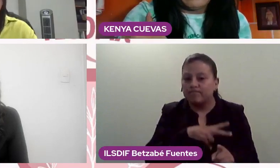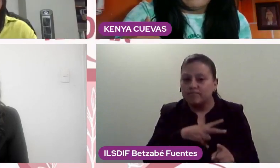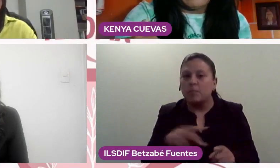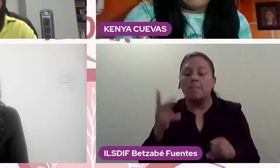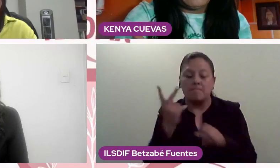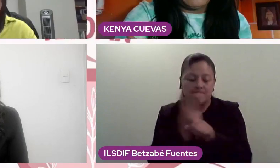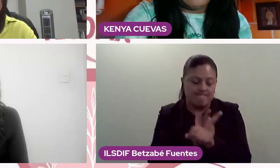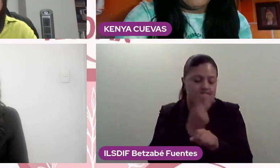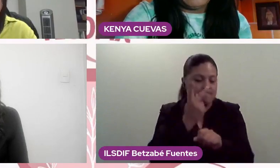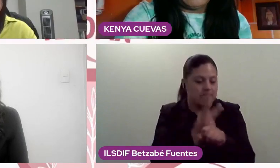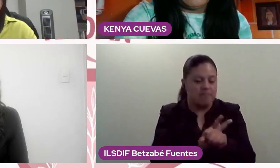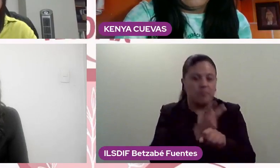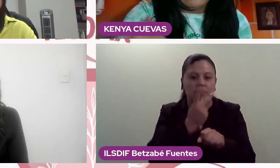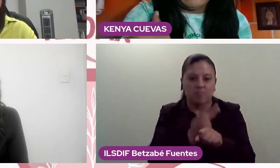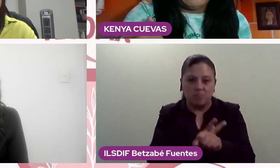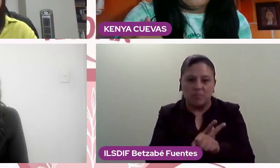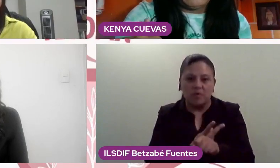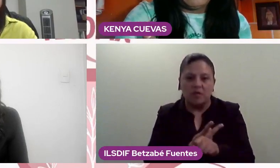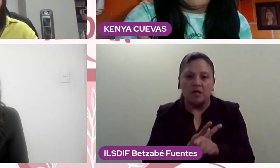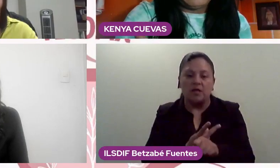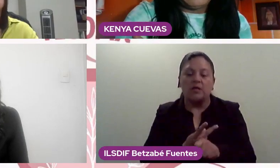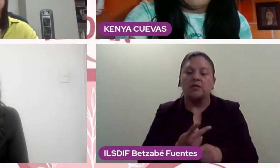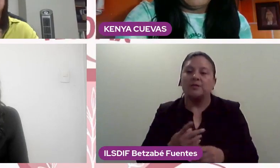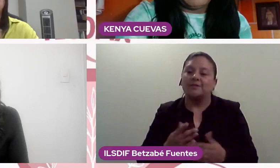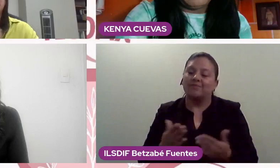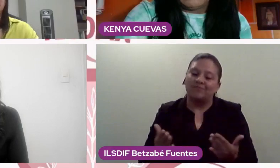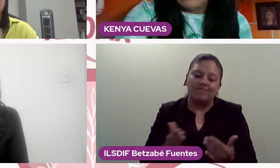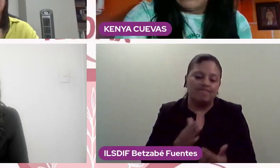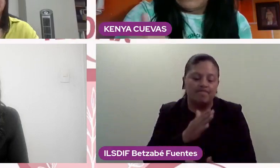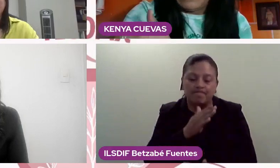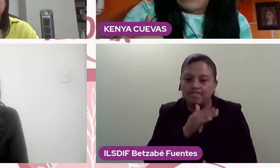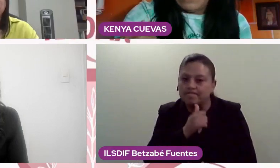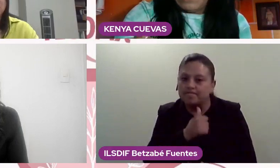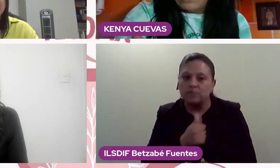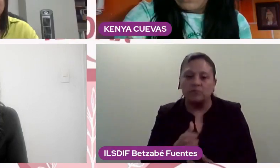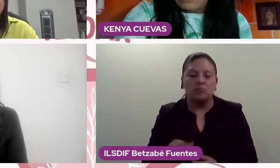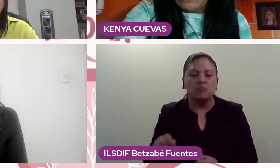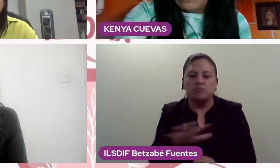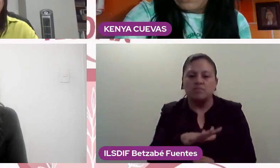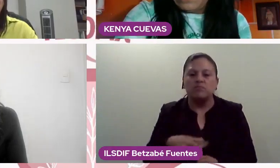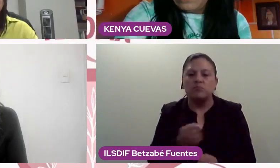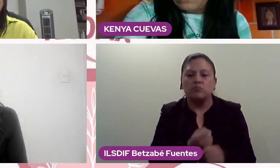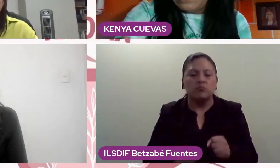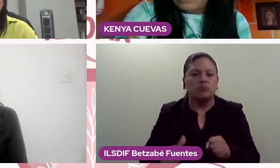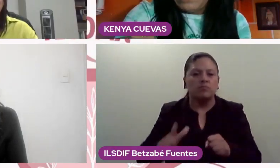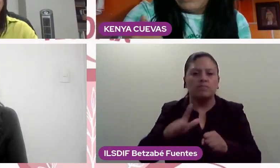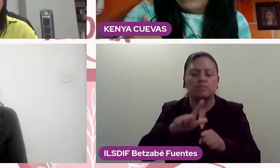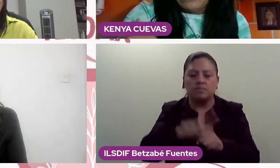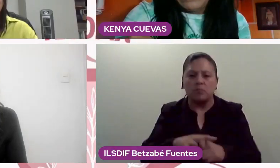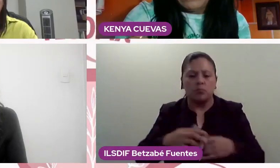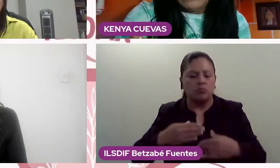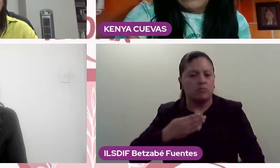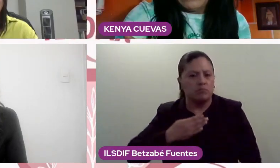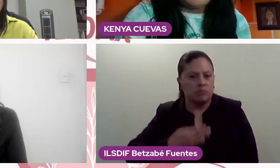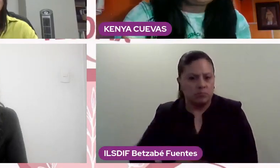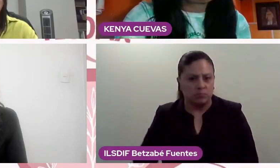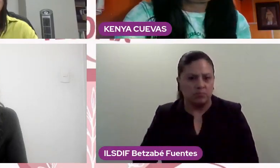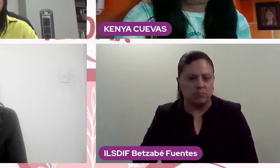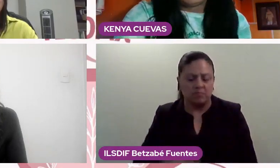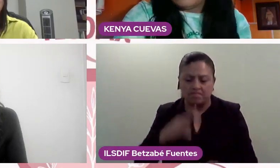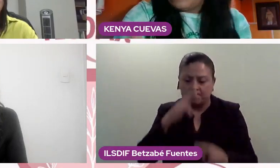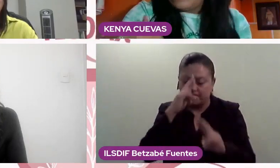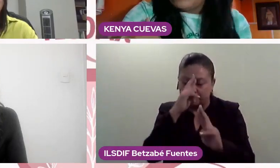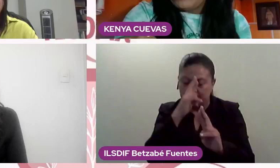y no nos permiten ser una sociedad más justa, igualitaria y respetuosa con todas las identidades de género.